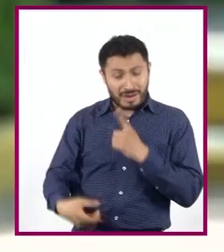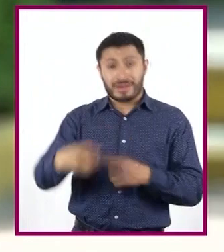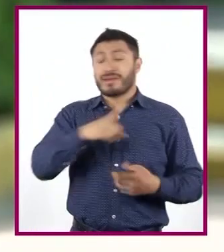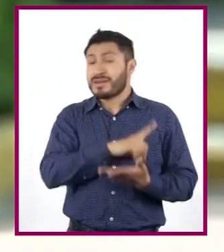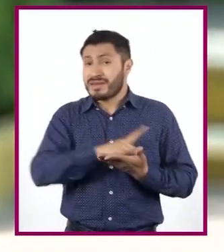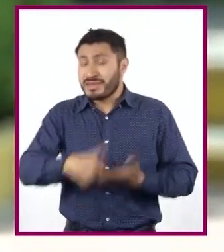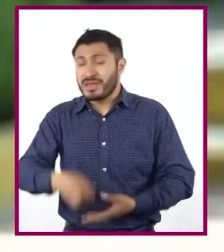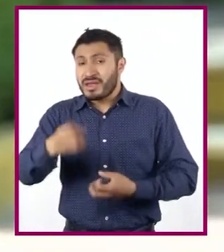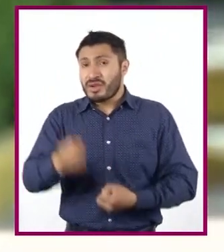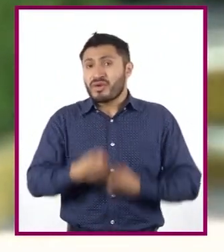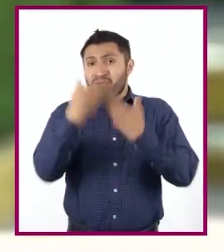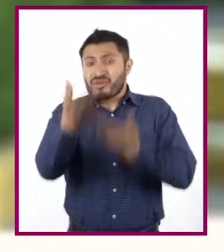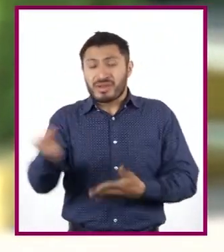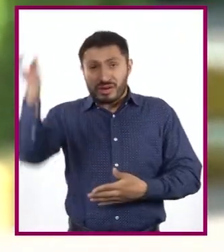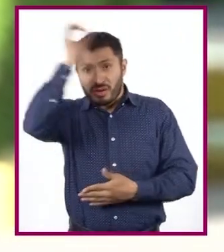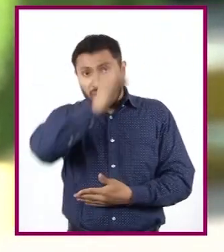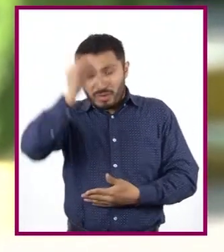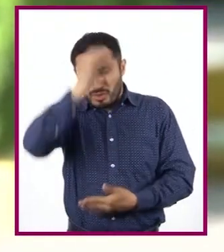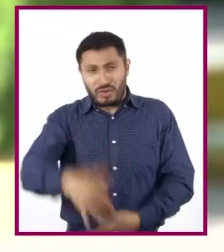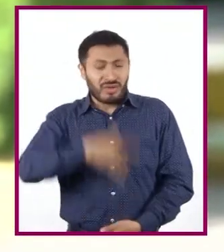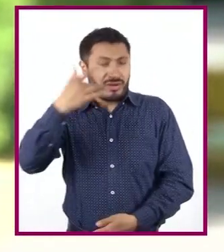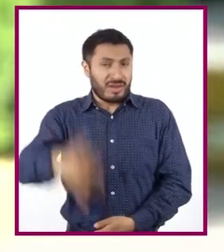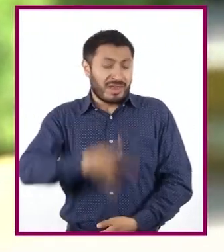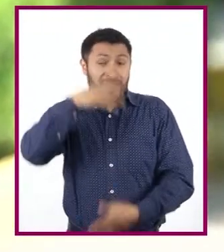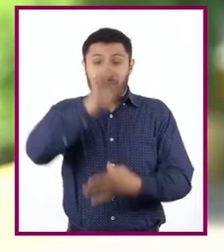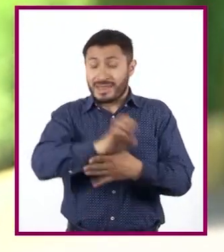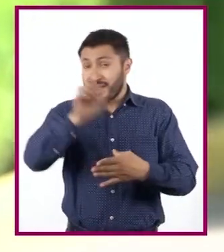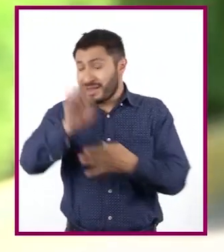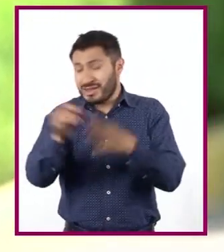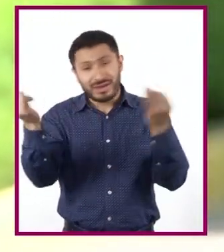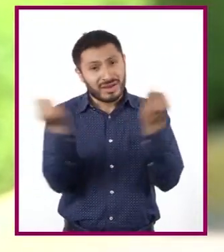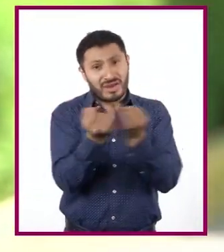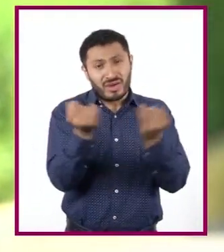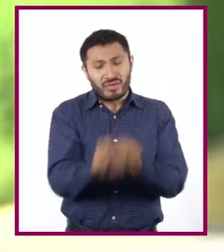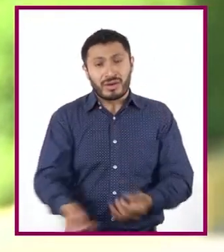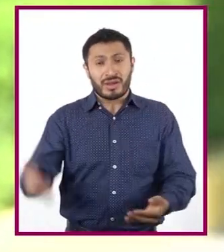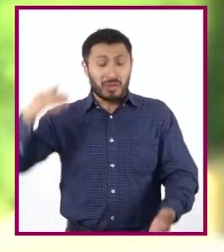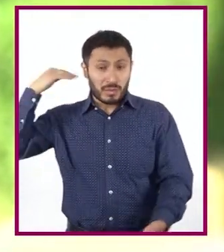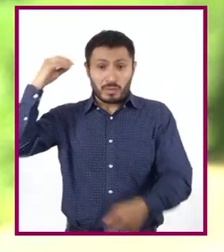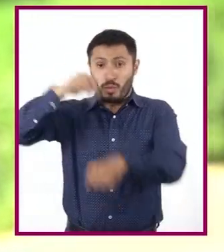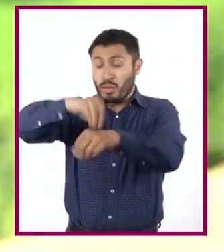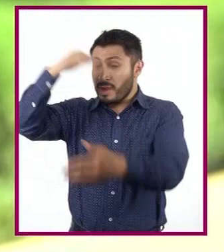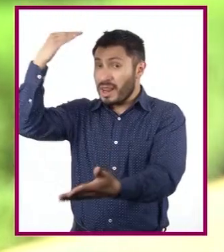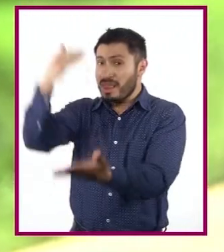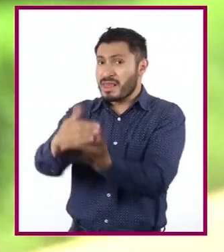escuchar información. Y lo que a mí más me gusta leer es de mi pasión, que es la ciencia y